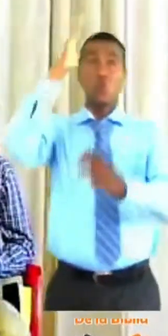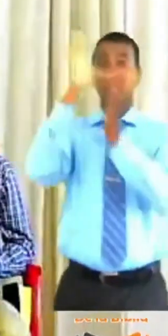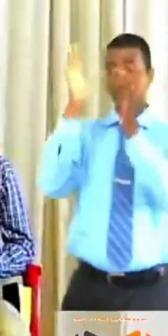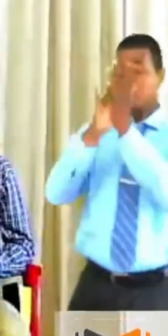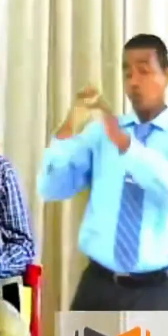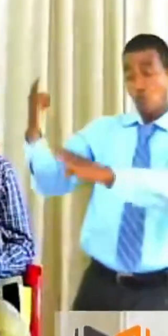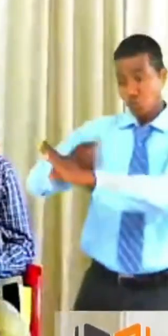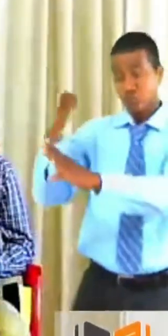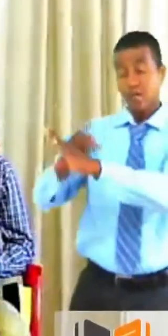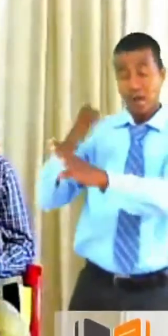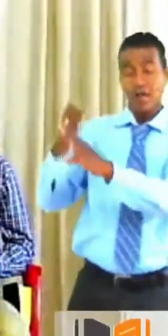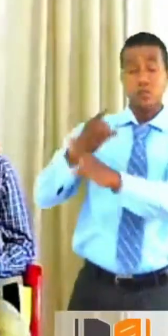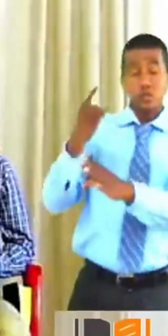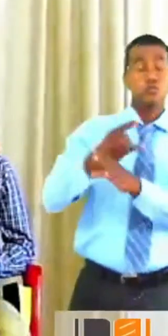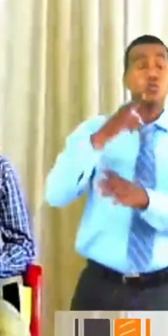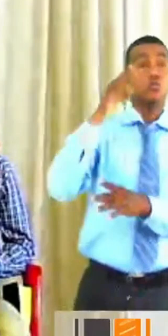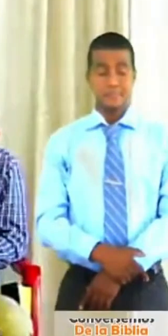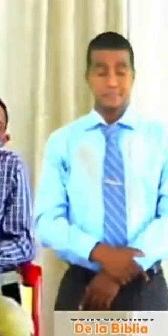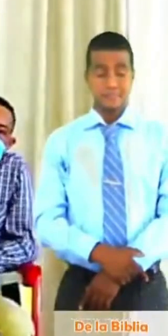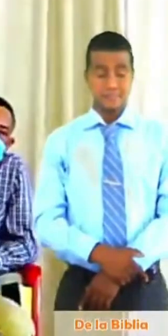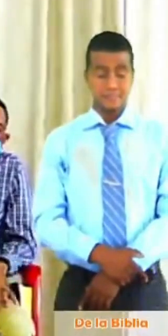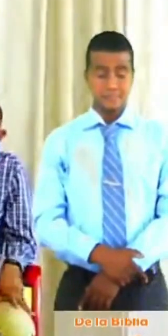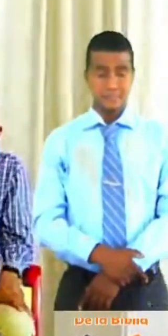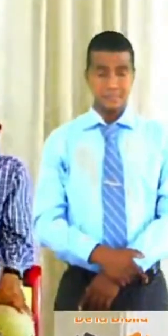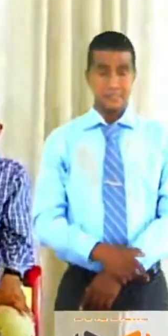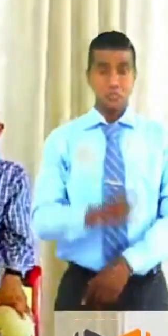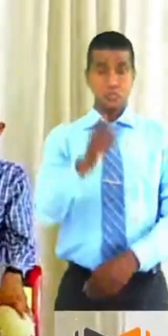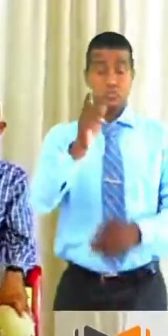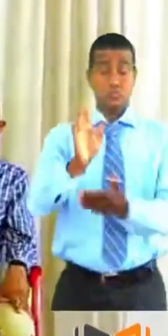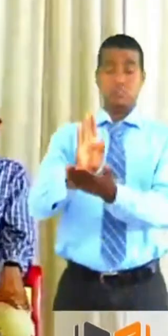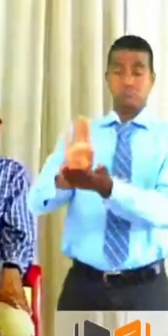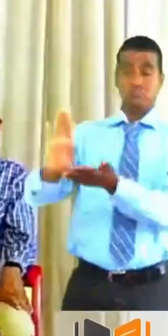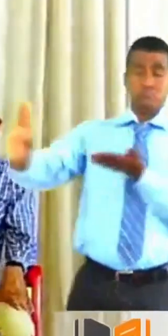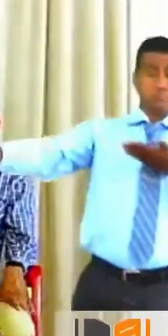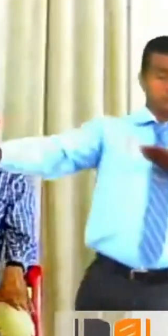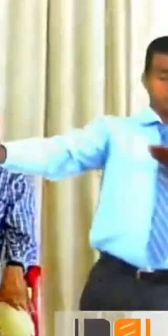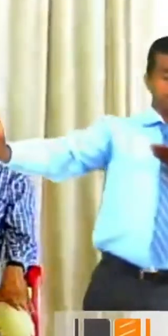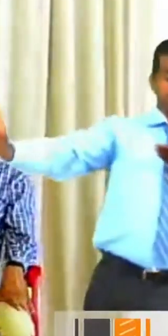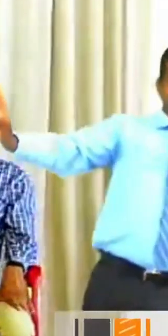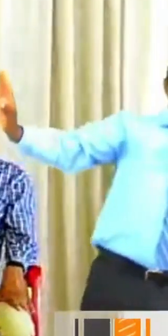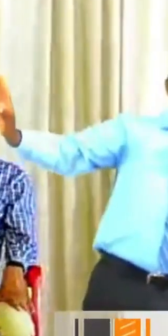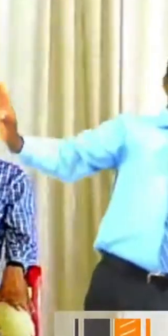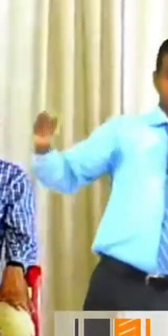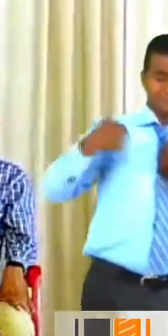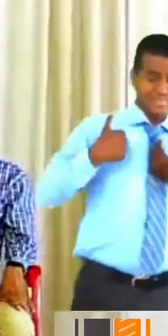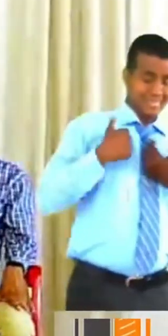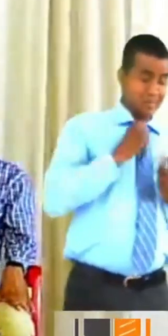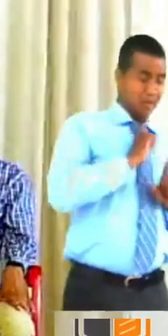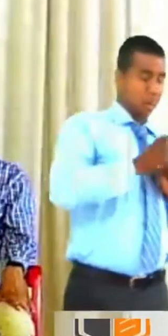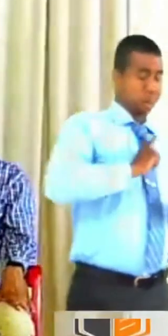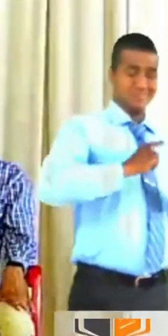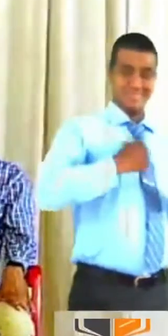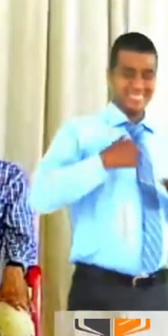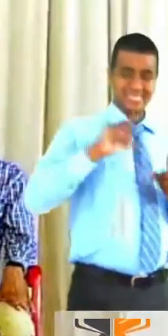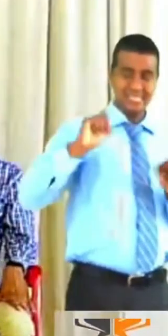vasija de barro para que tú cambies de vida. Aléjate de eso, hermano, alejémonos de eso, de añorar el poder. Hay personas que añoran el